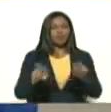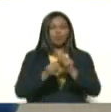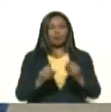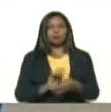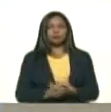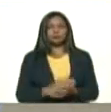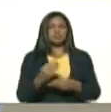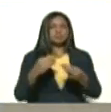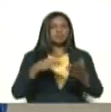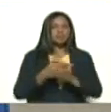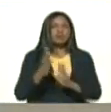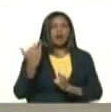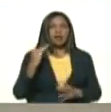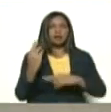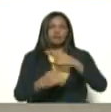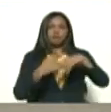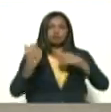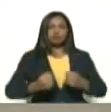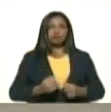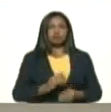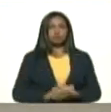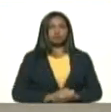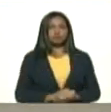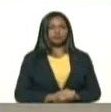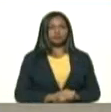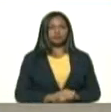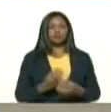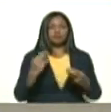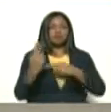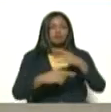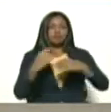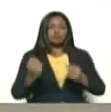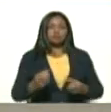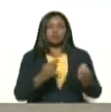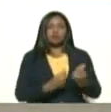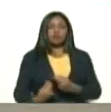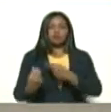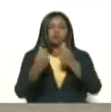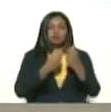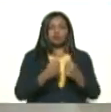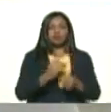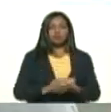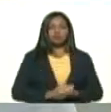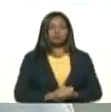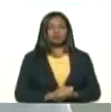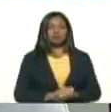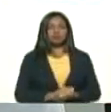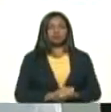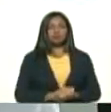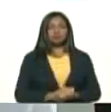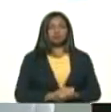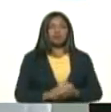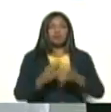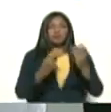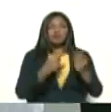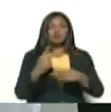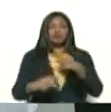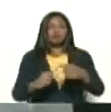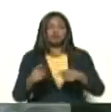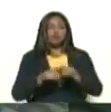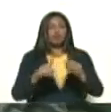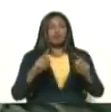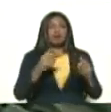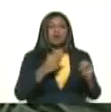hay es revolución. Revolución económica. Revolución dinámica de la